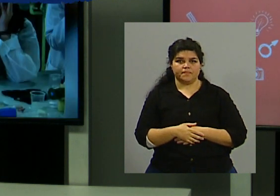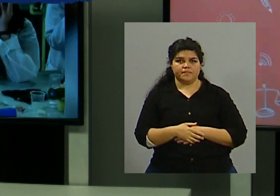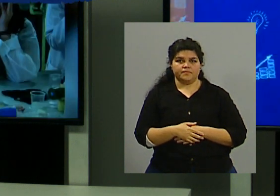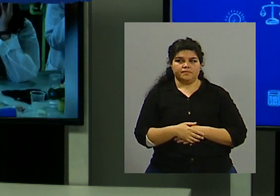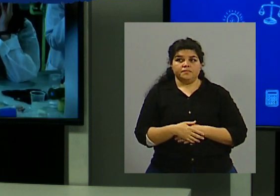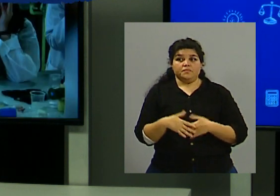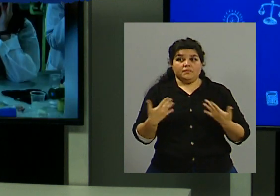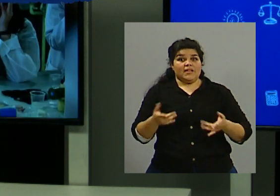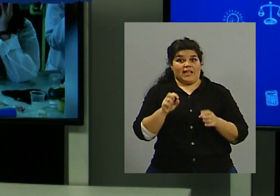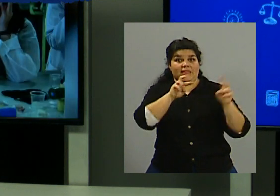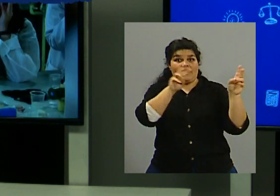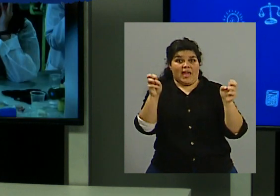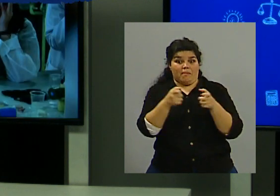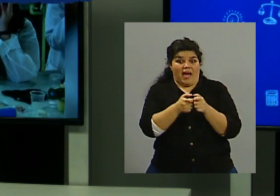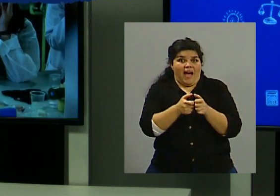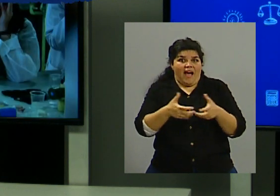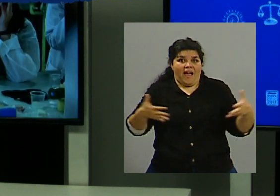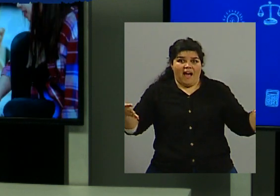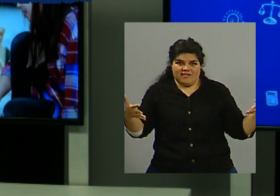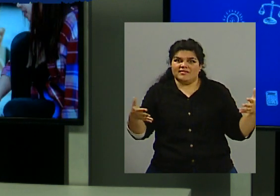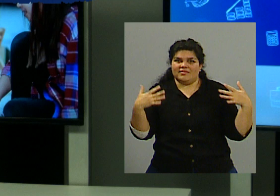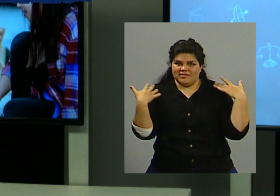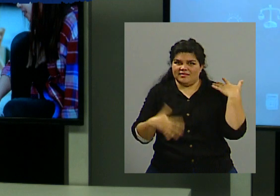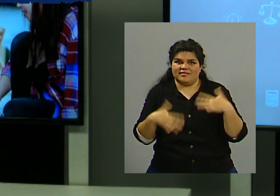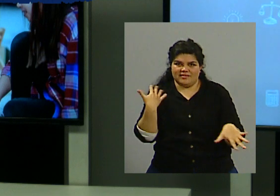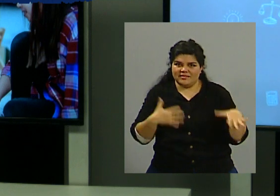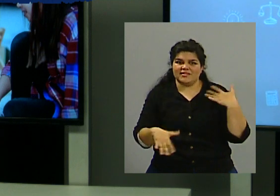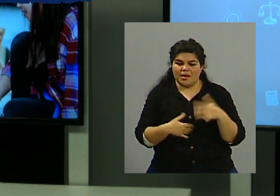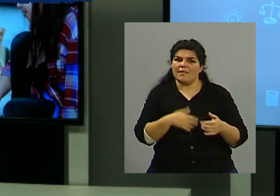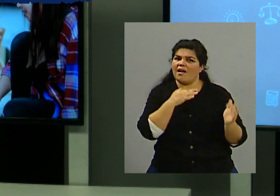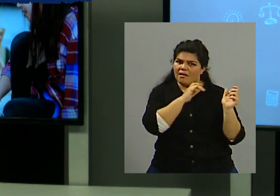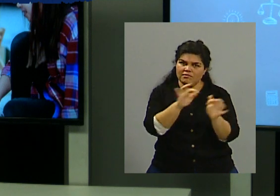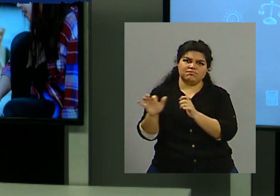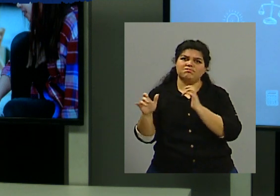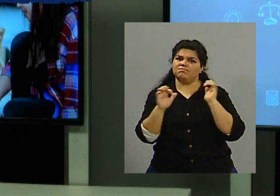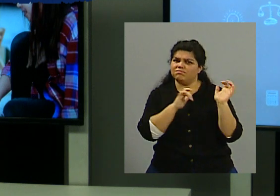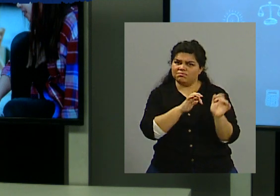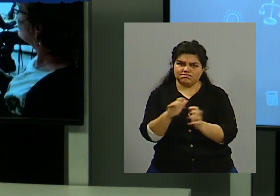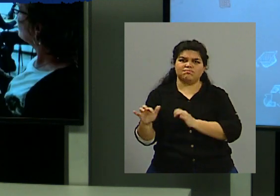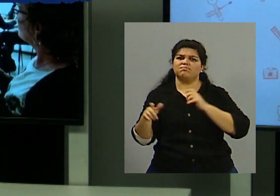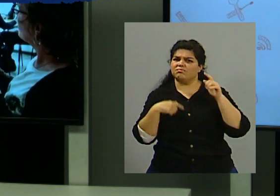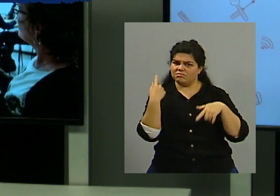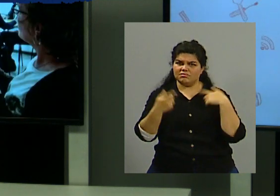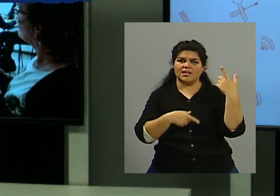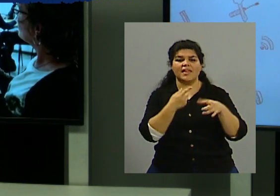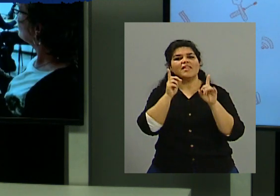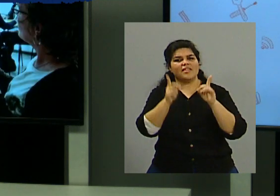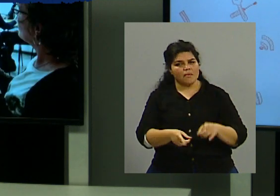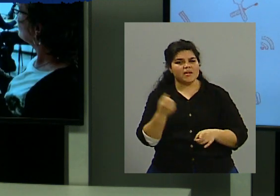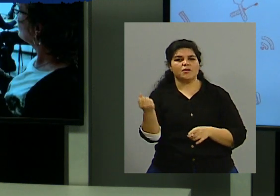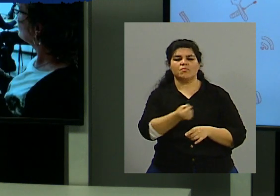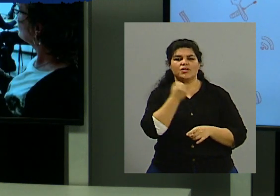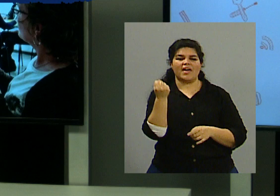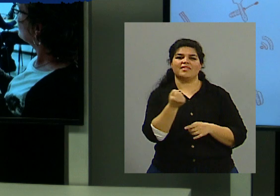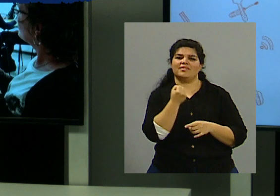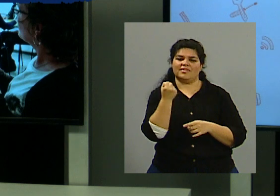realmente muy amplio para seguir discutiendo y también llevándolo a la difusión para las familias que tienen chicos